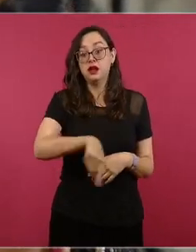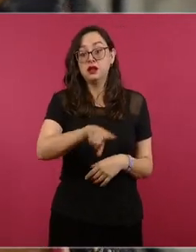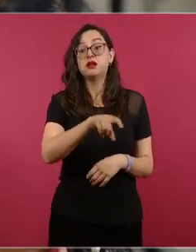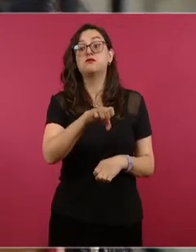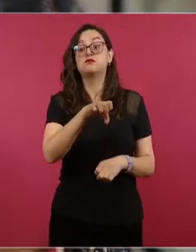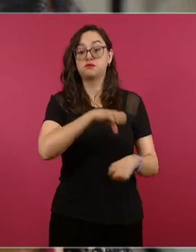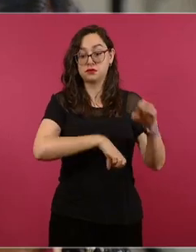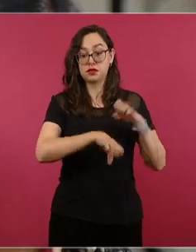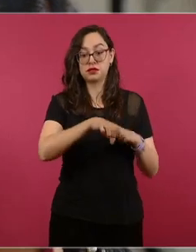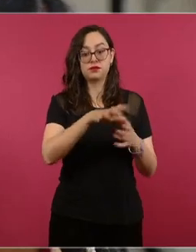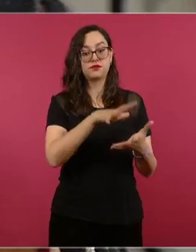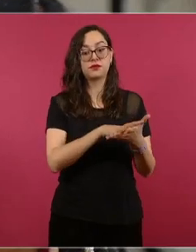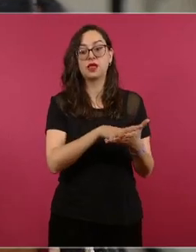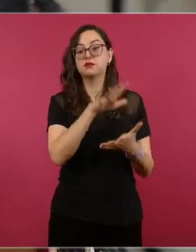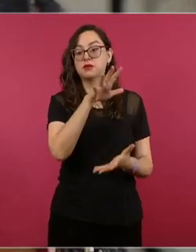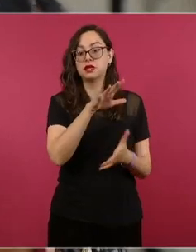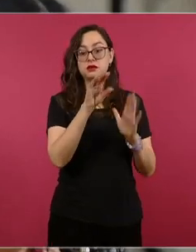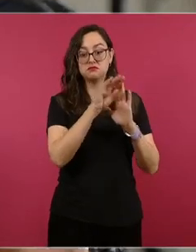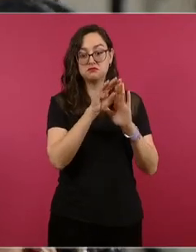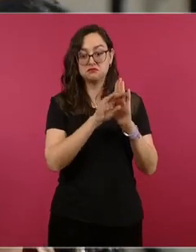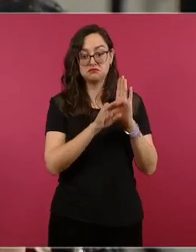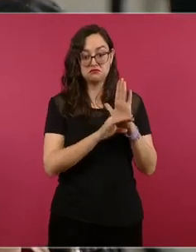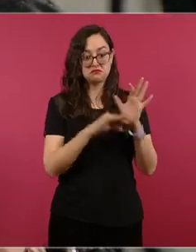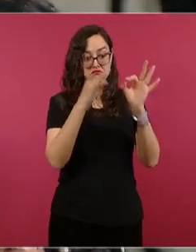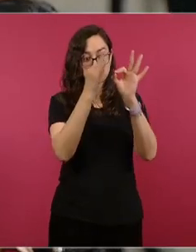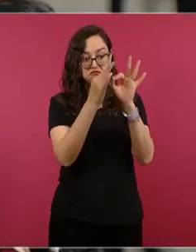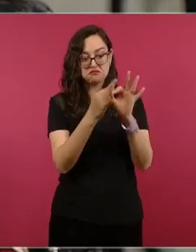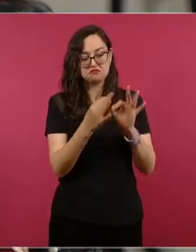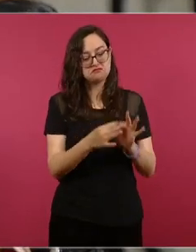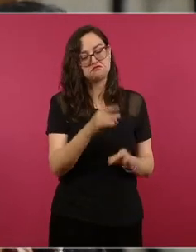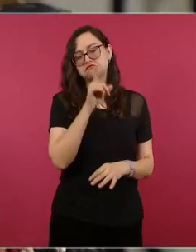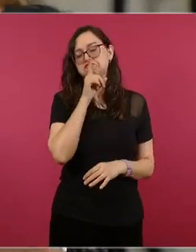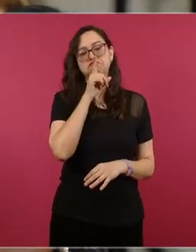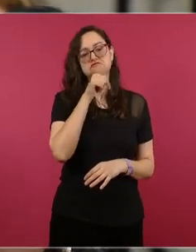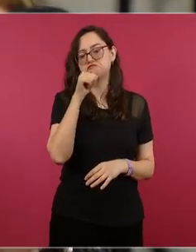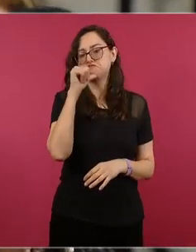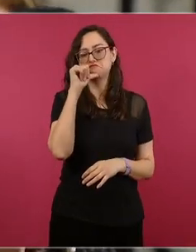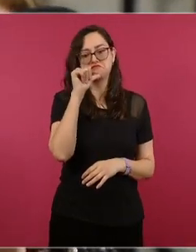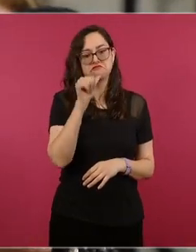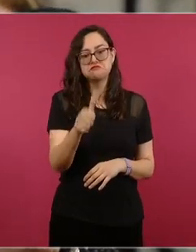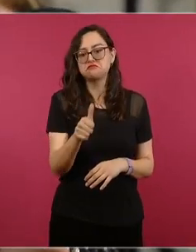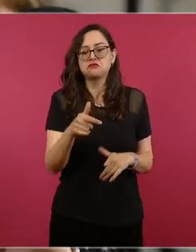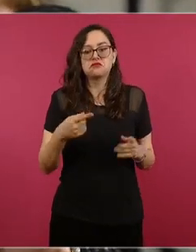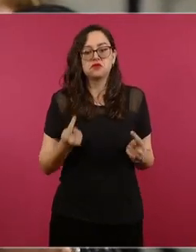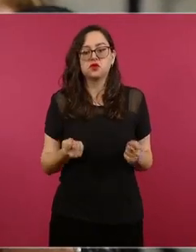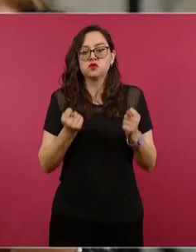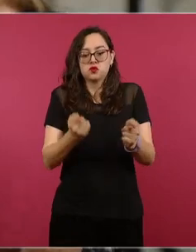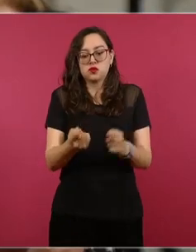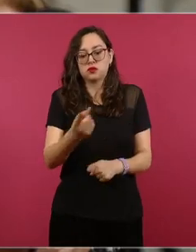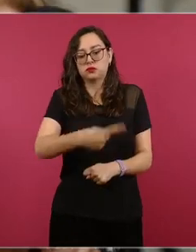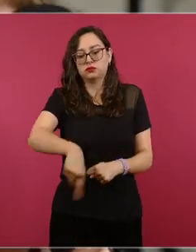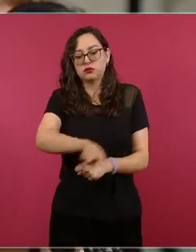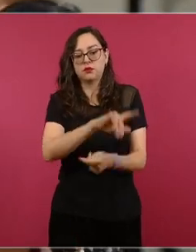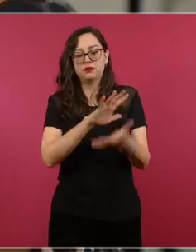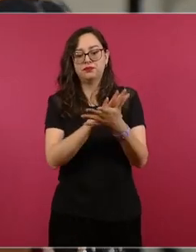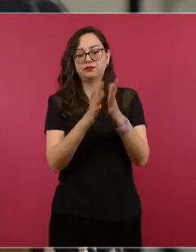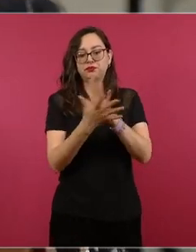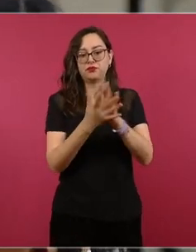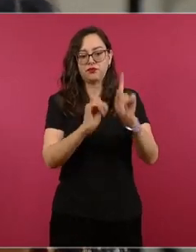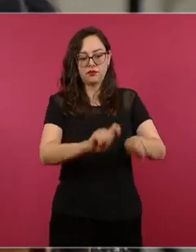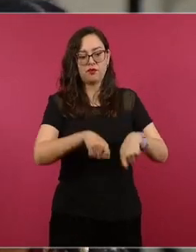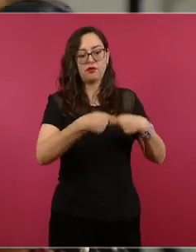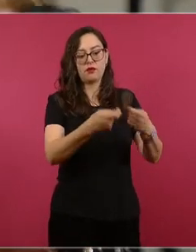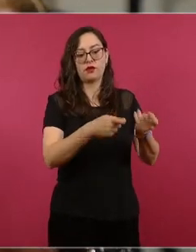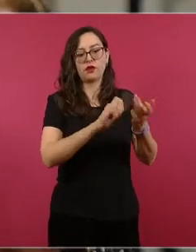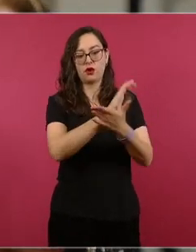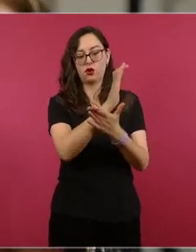empresas, la mayoría, no cuentan y no cumplen con los requerimientos mínimos para operar las actividades que se necesitan para llevar a cabo los